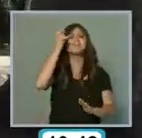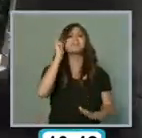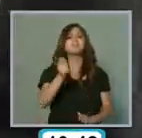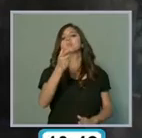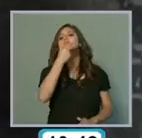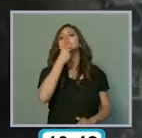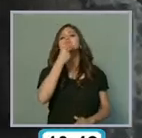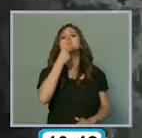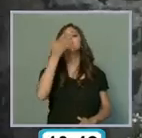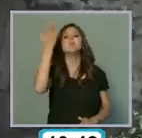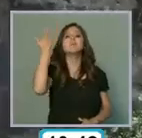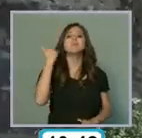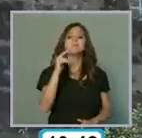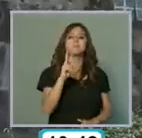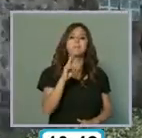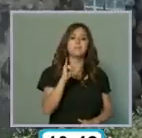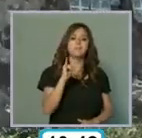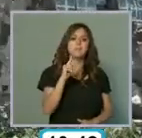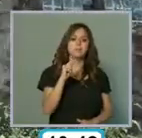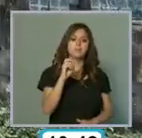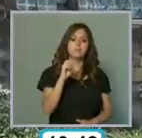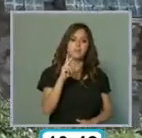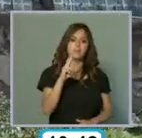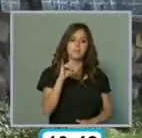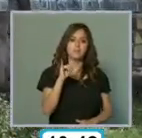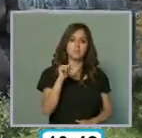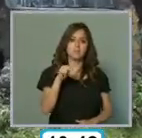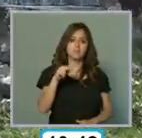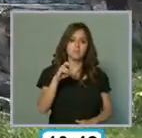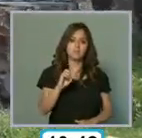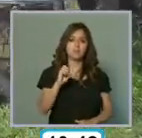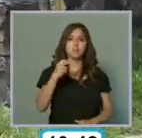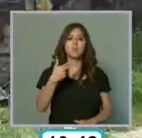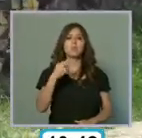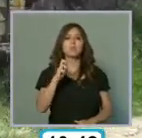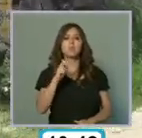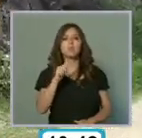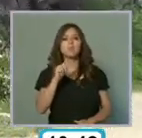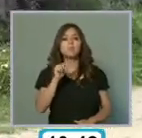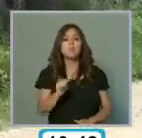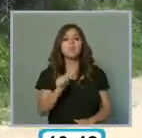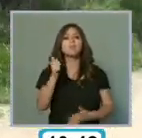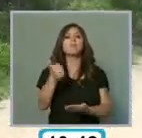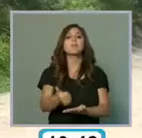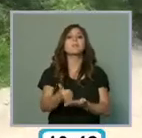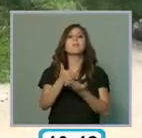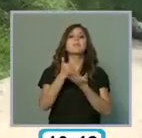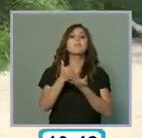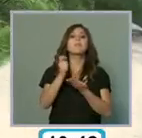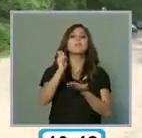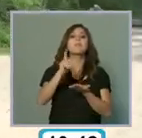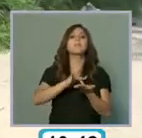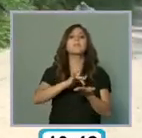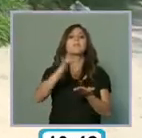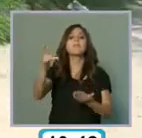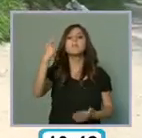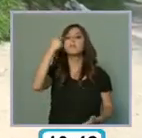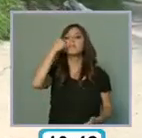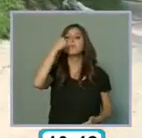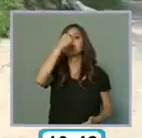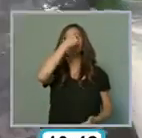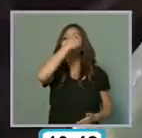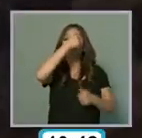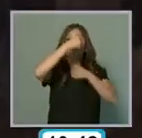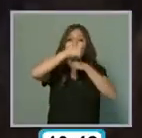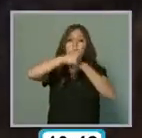Victoriano Huerta, en agradecimiento de que le operó los ojos. Es que estaba cegatón el Chacal Huerta, ¿no?